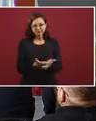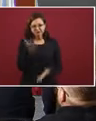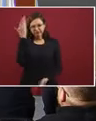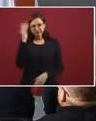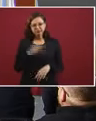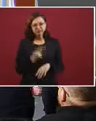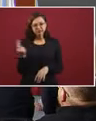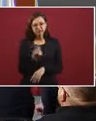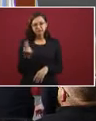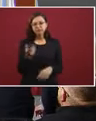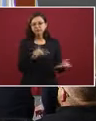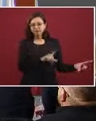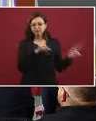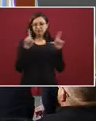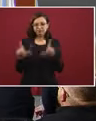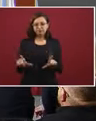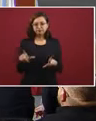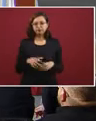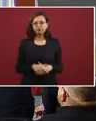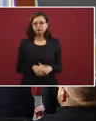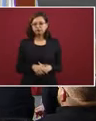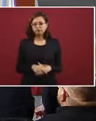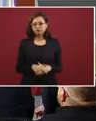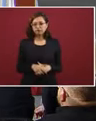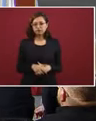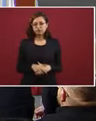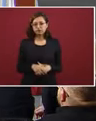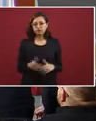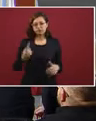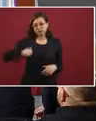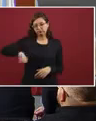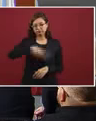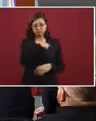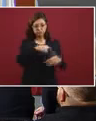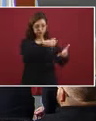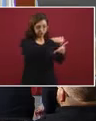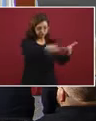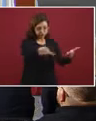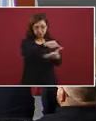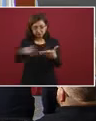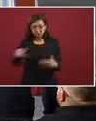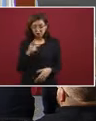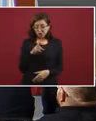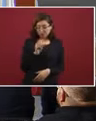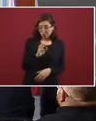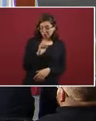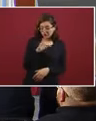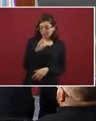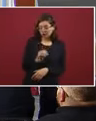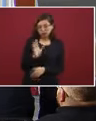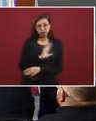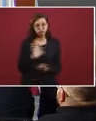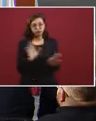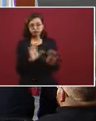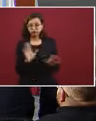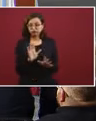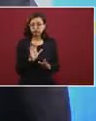que nosotros no colocamos ya los sellos de inmovilización, se inmovilizó todas las